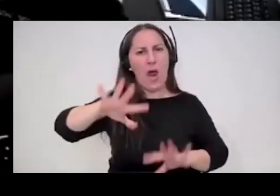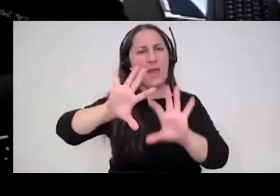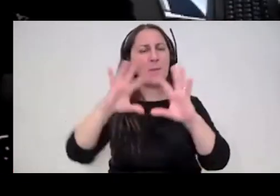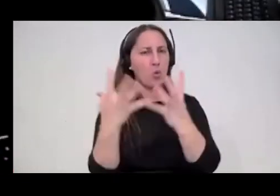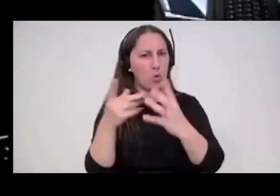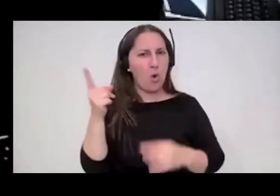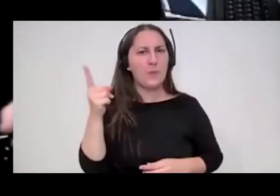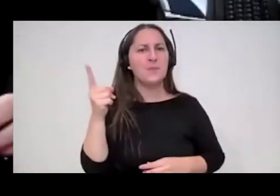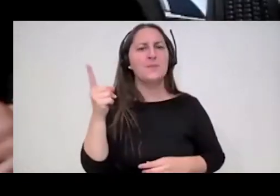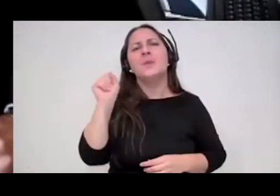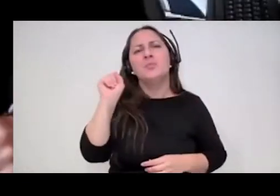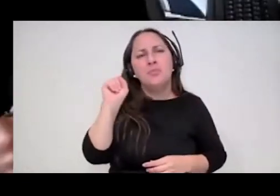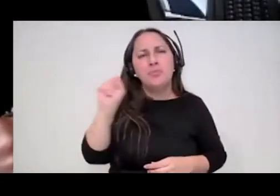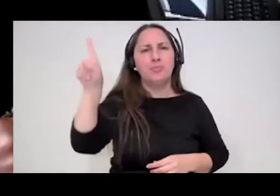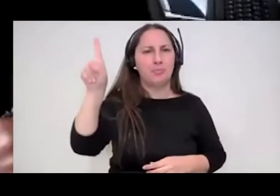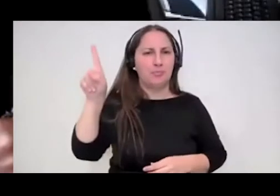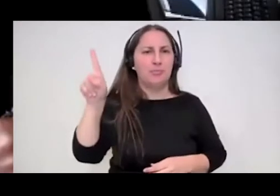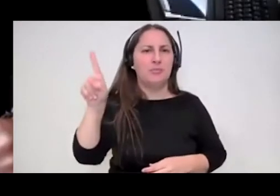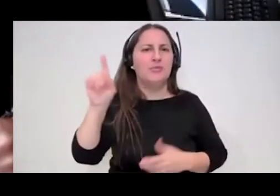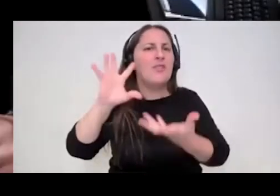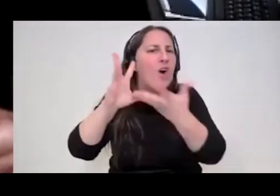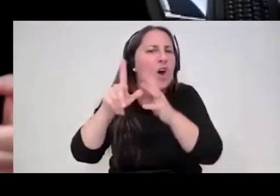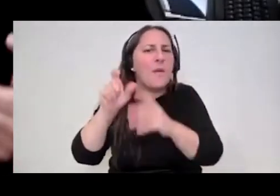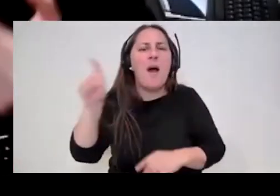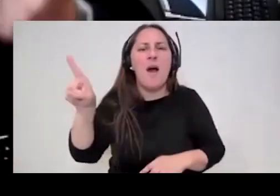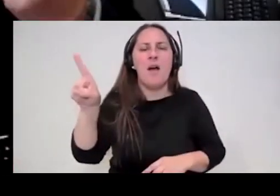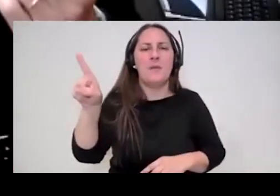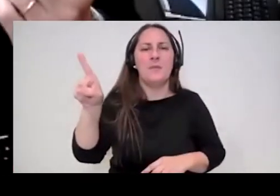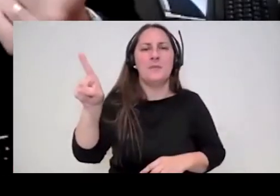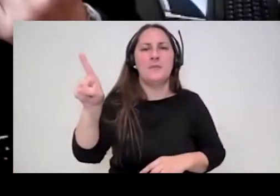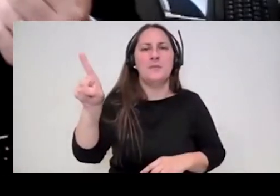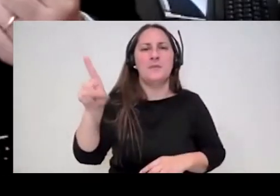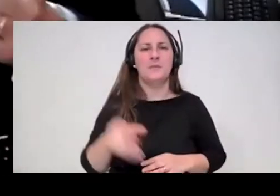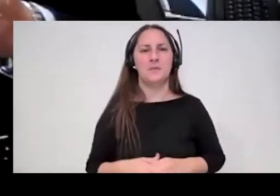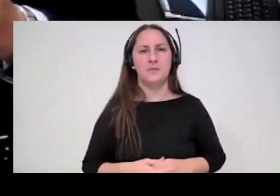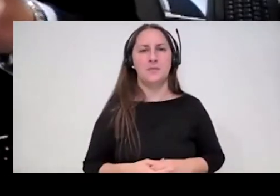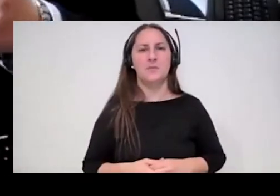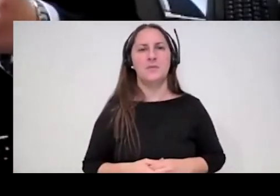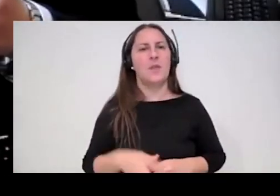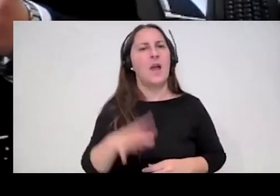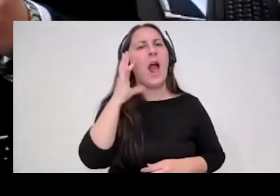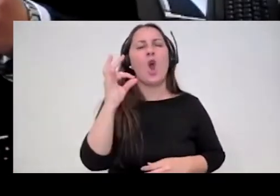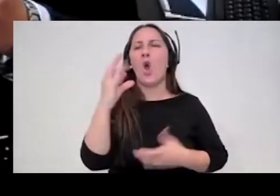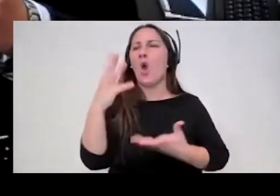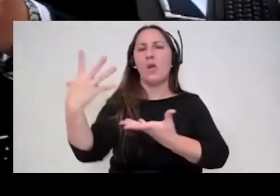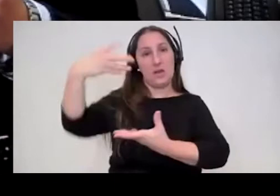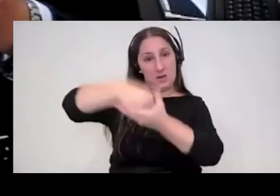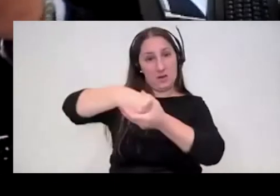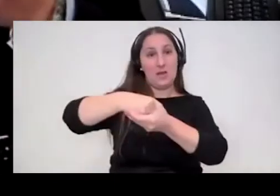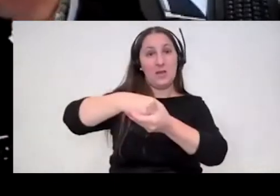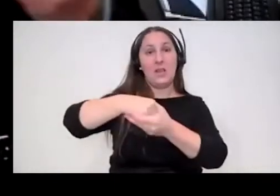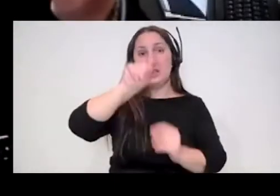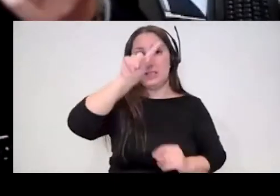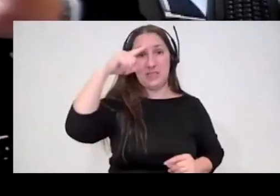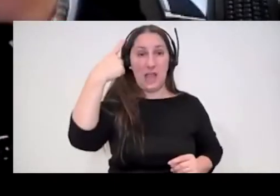esa característica lo hace al ser algo donde interviene el Estado